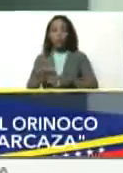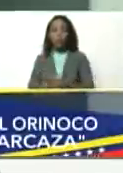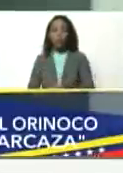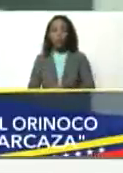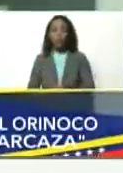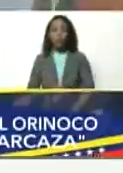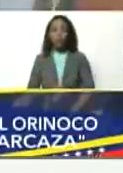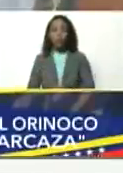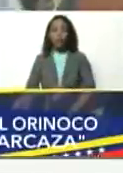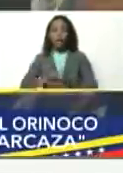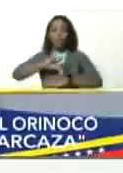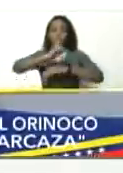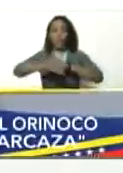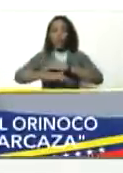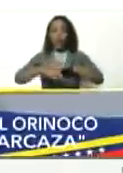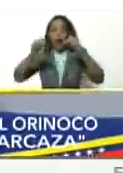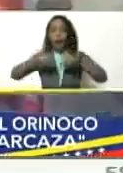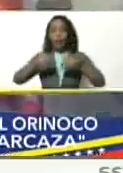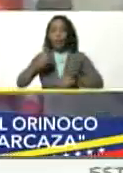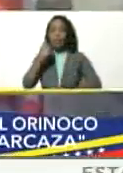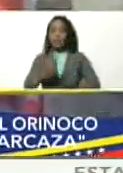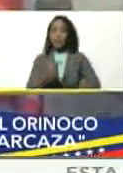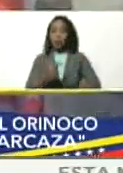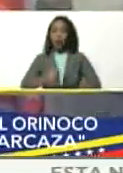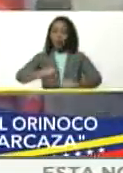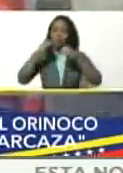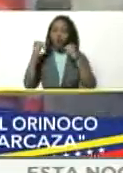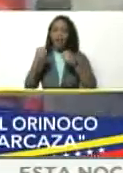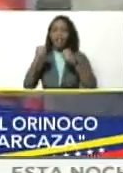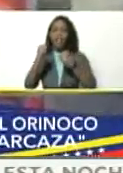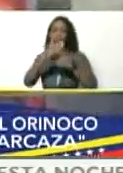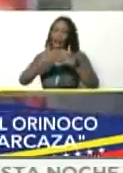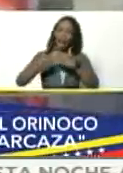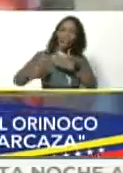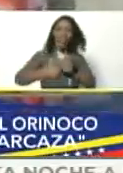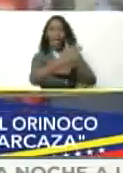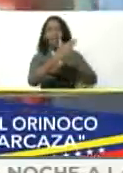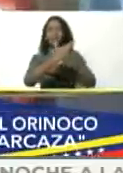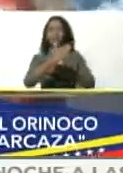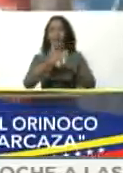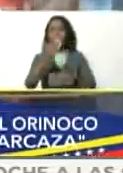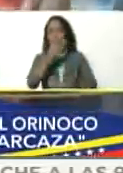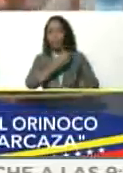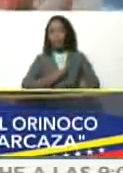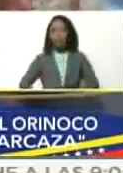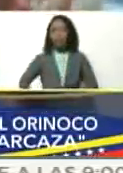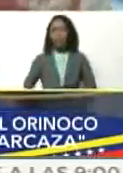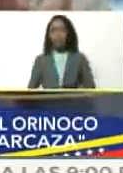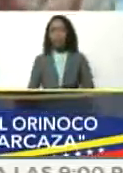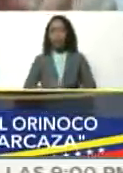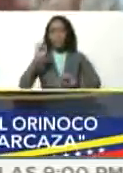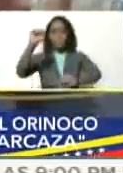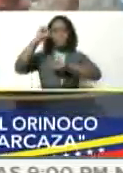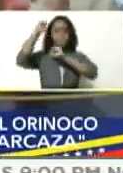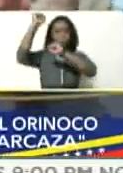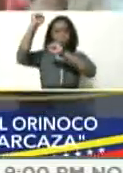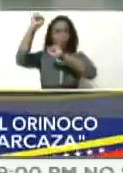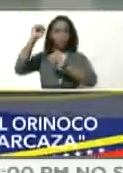Díaz, del Tamacuro, le decimos con fuerza, ¡adelante, presidente!